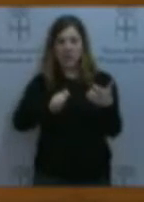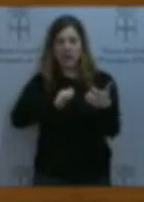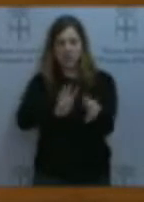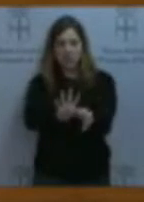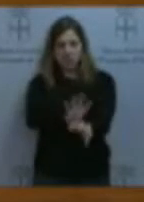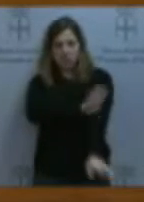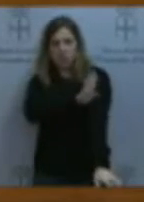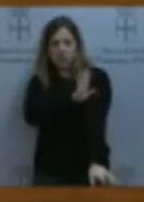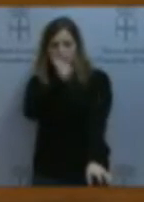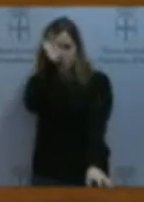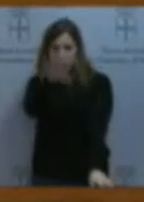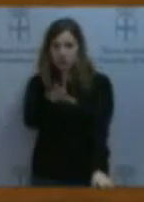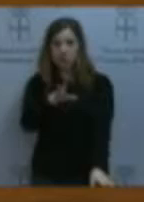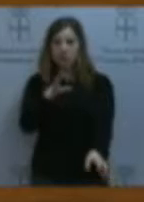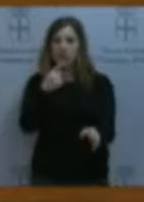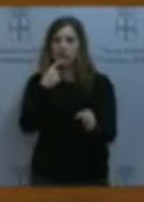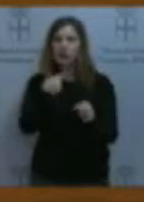comer para pagar la factura de la luz.